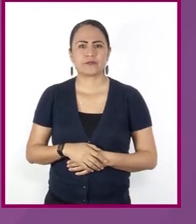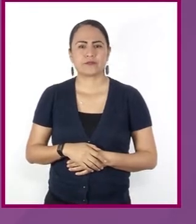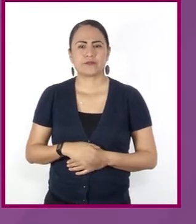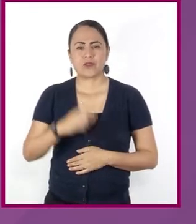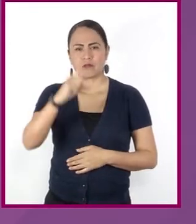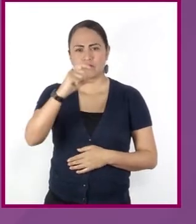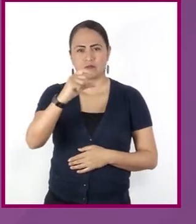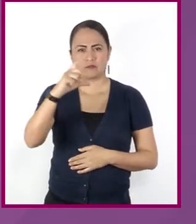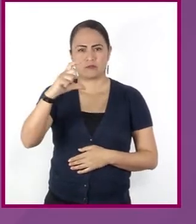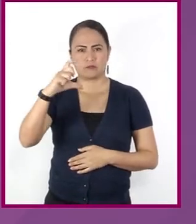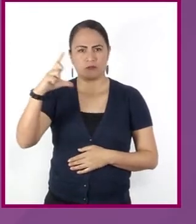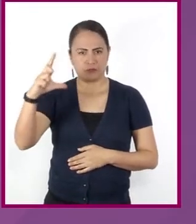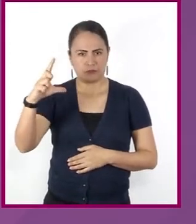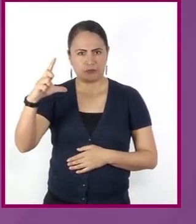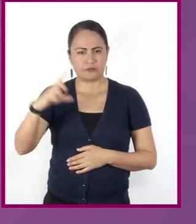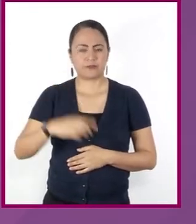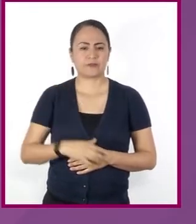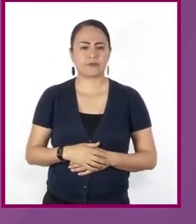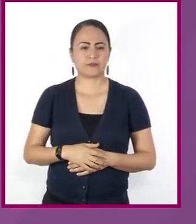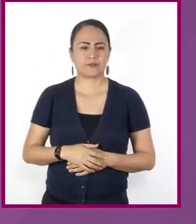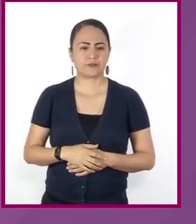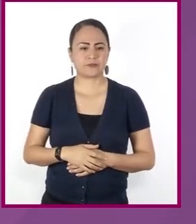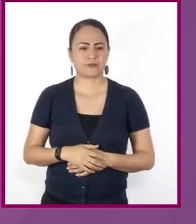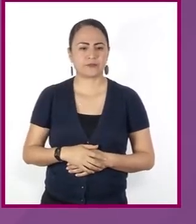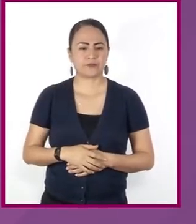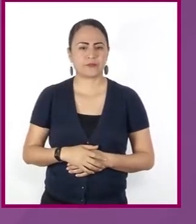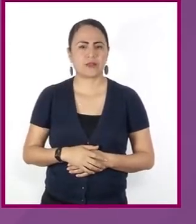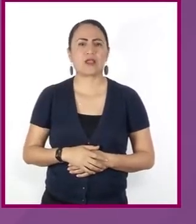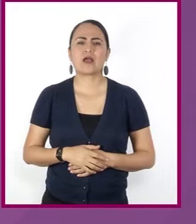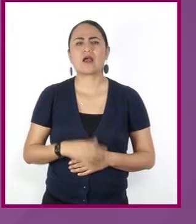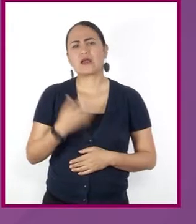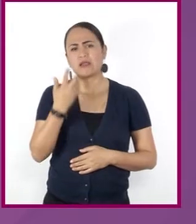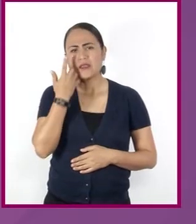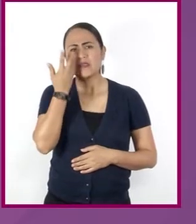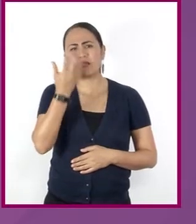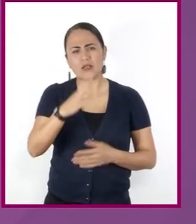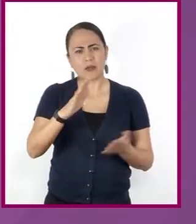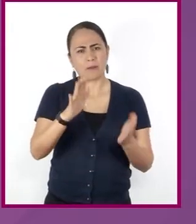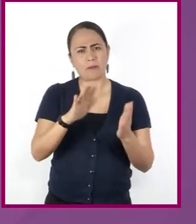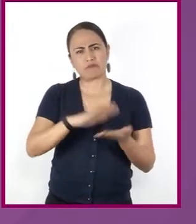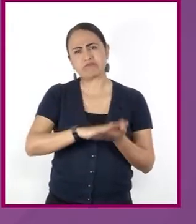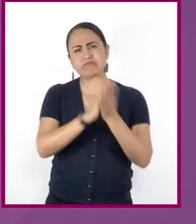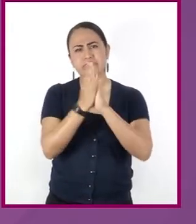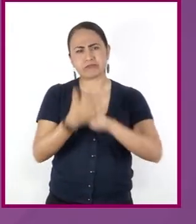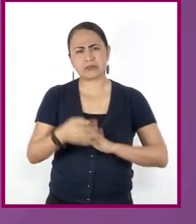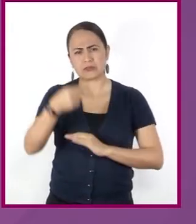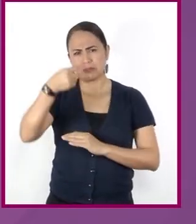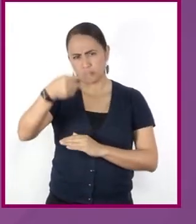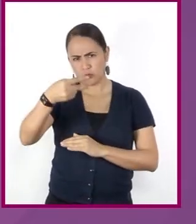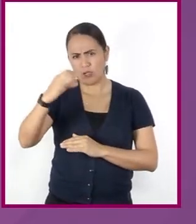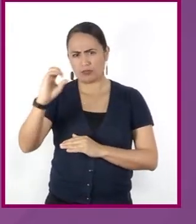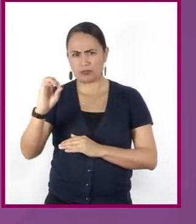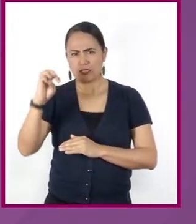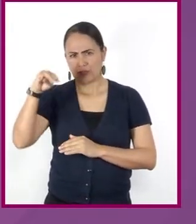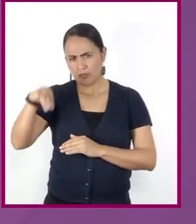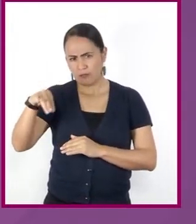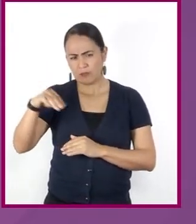que usa el papá de Susana, de los que le interesa conocer su equivalencia en centímetros: